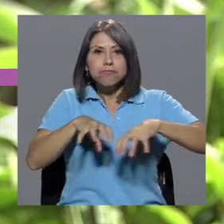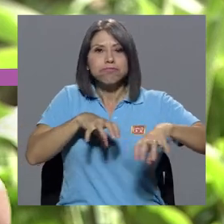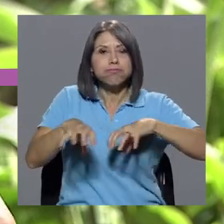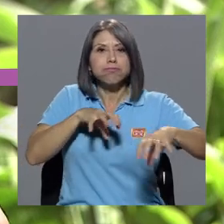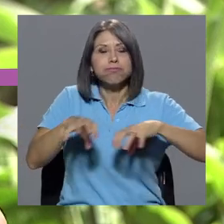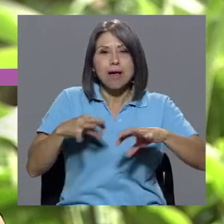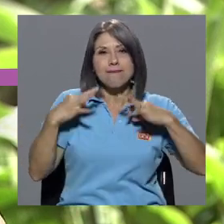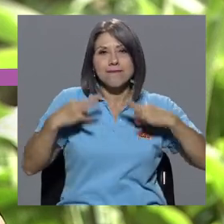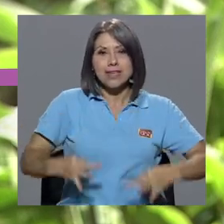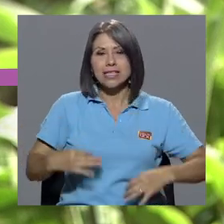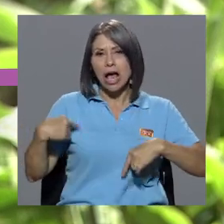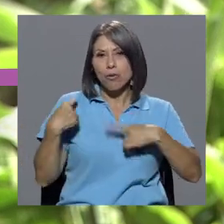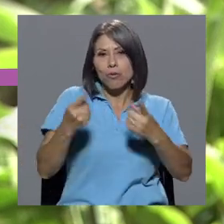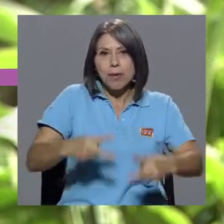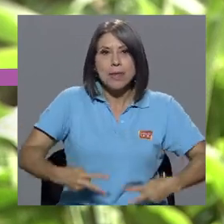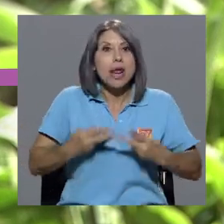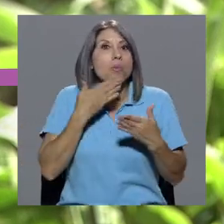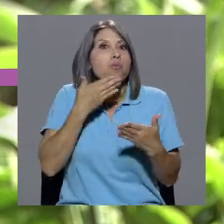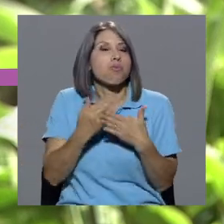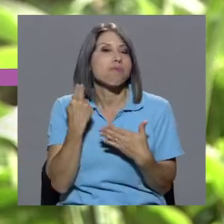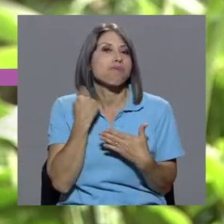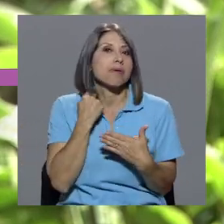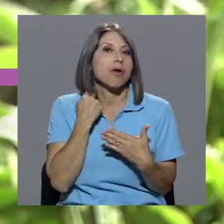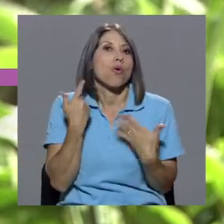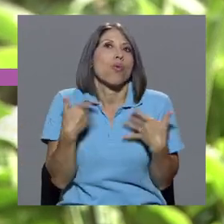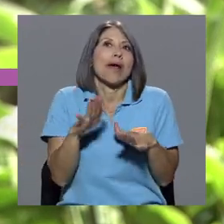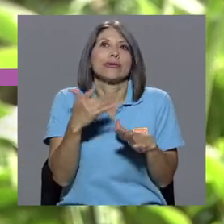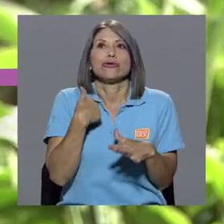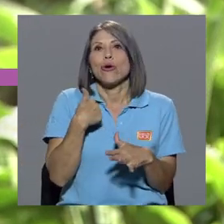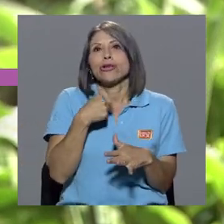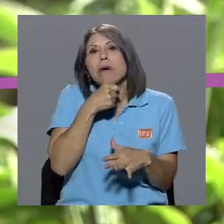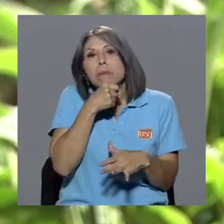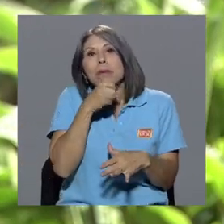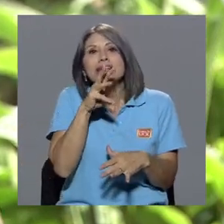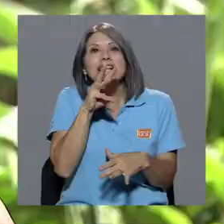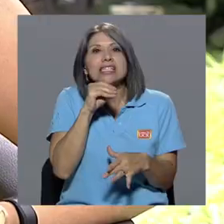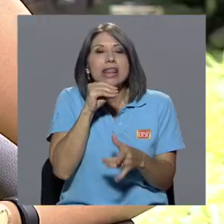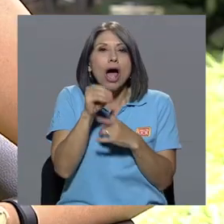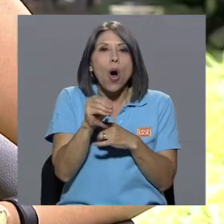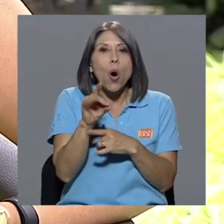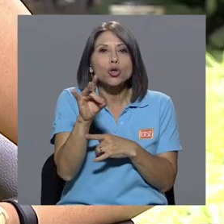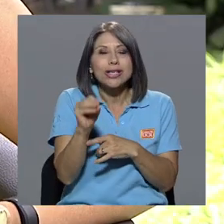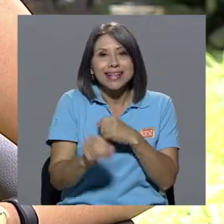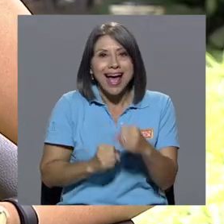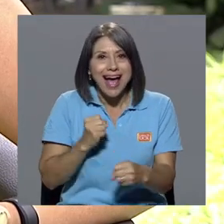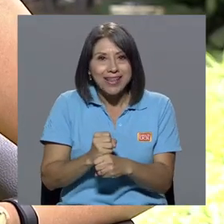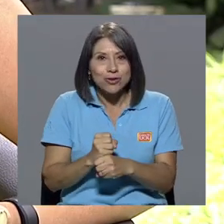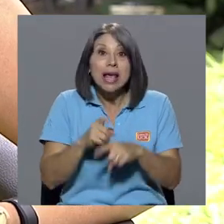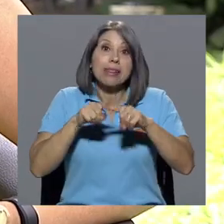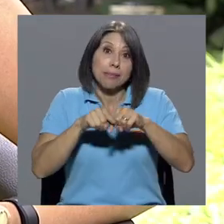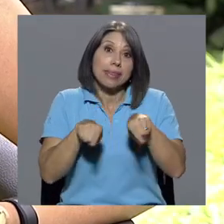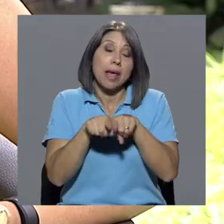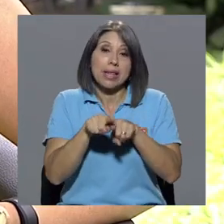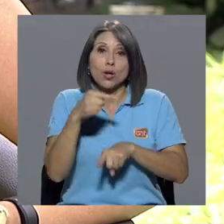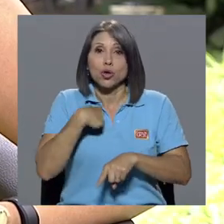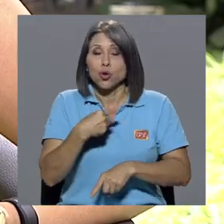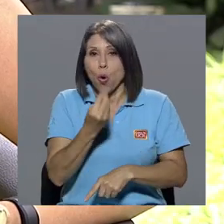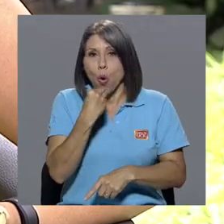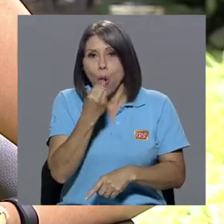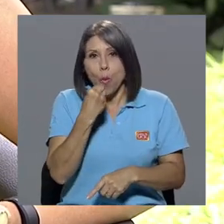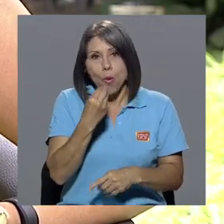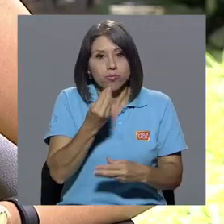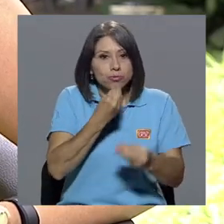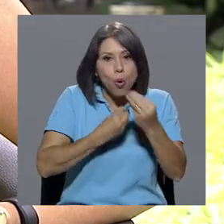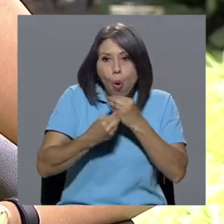vida para tener una buena estructura ósea ya cuando llegue a mis 60 o mis 80. Por supuesto, lo que yo como, era una dieta